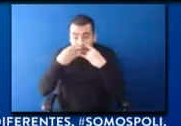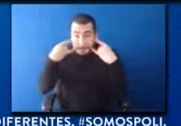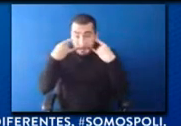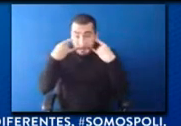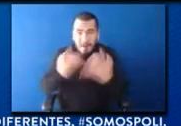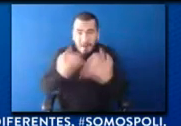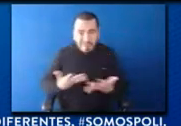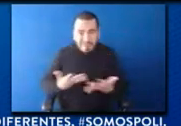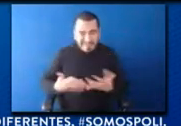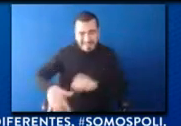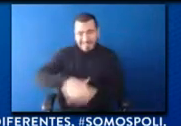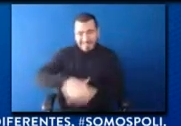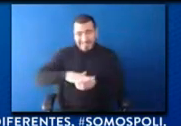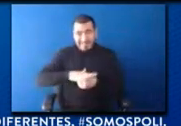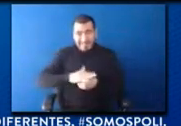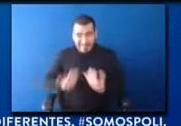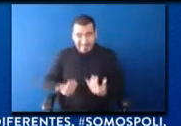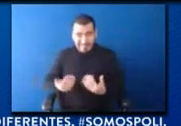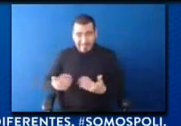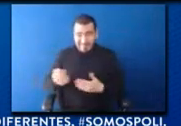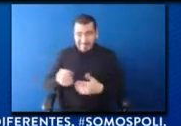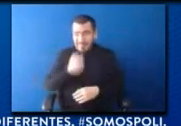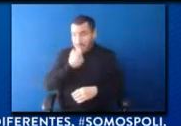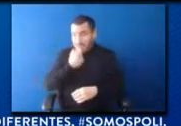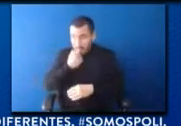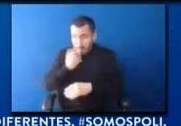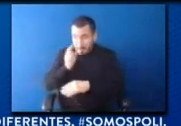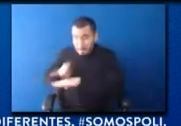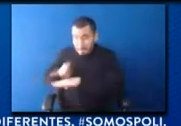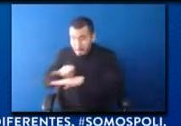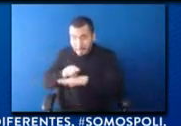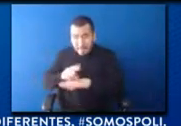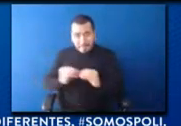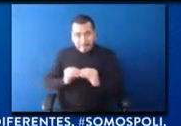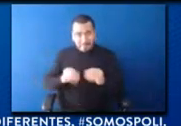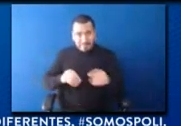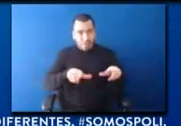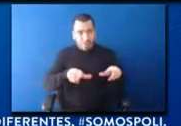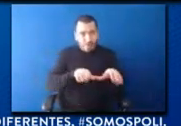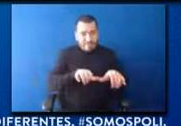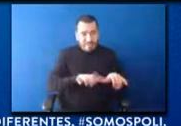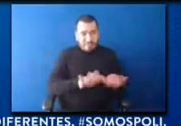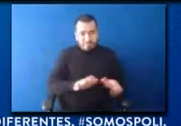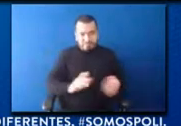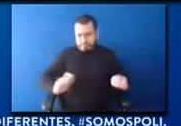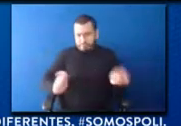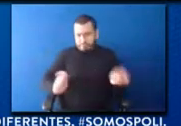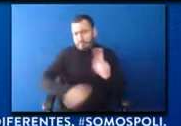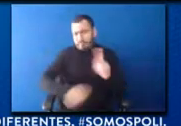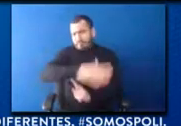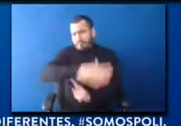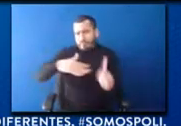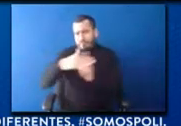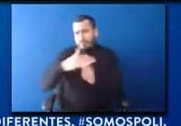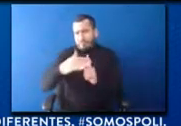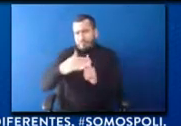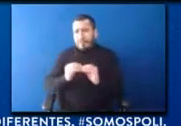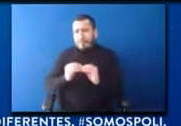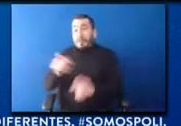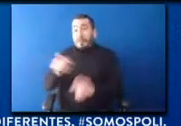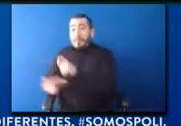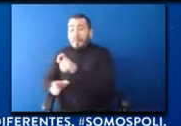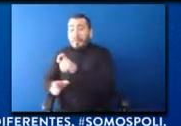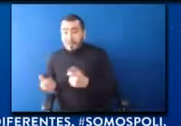de situaciones y de contexto de lo que es una oficina, pues está cambiando y va a tener que cambiar. Los consumidores quieren otras cosas.